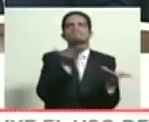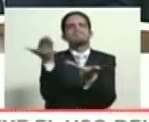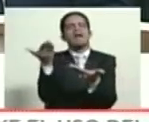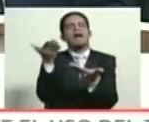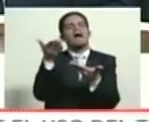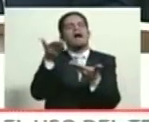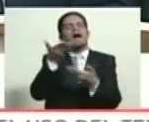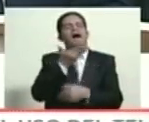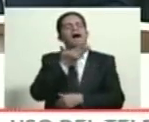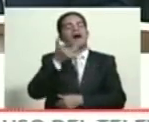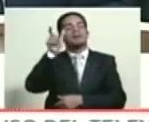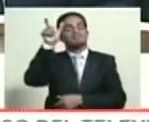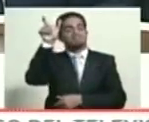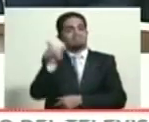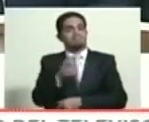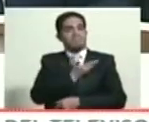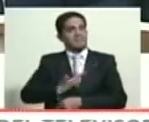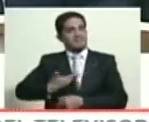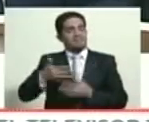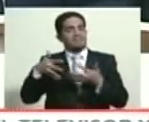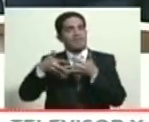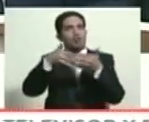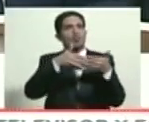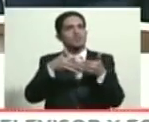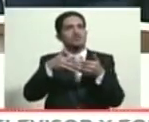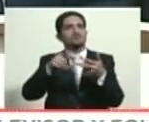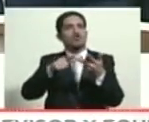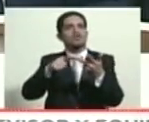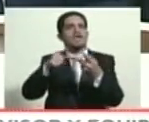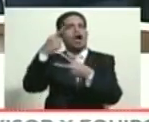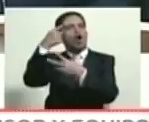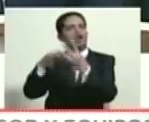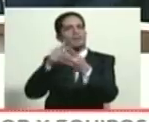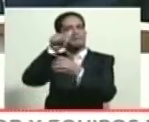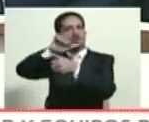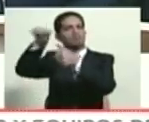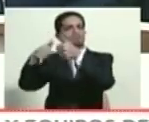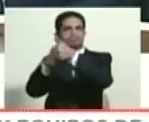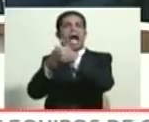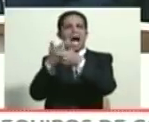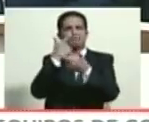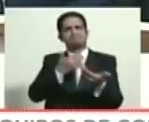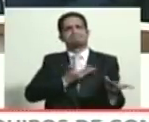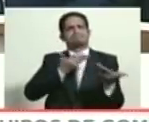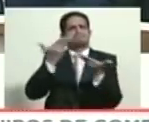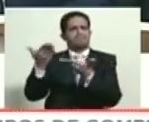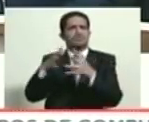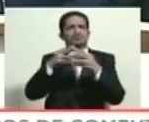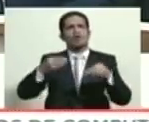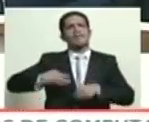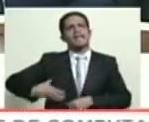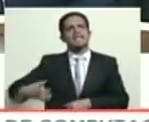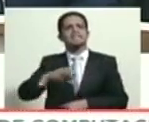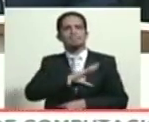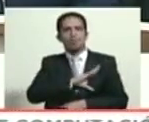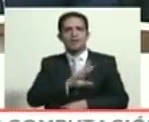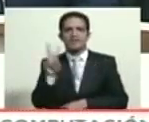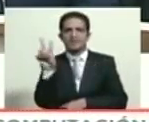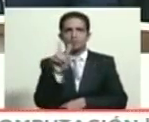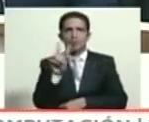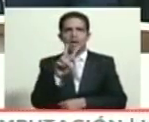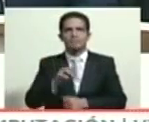Trump y a sus conmilitones las riquezas inmensas que posee la patria venezolana.